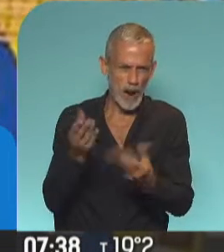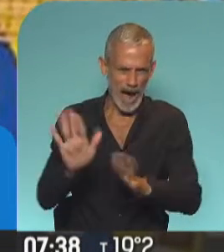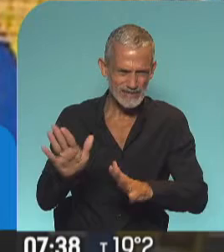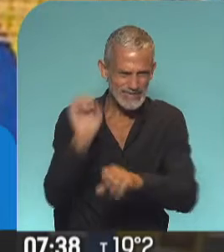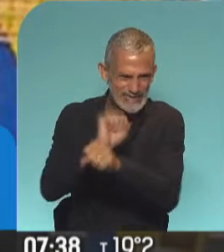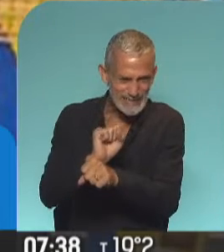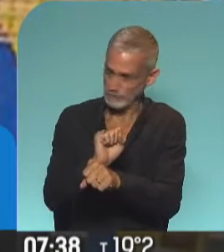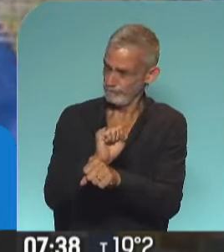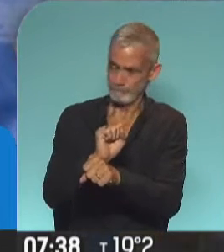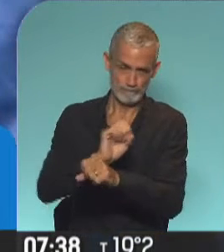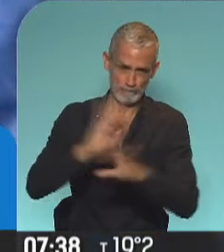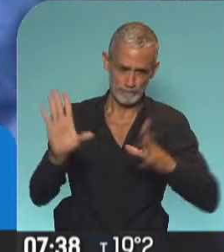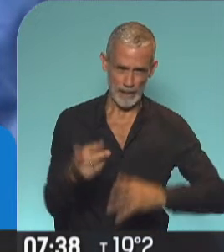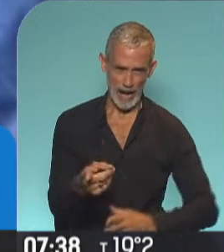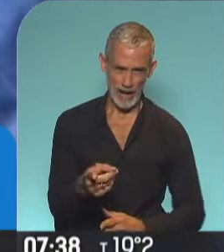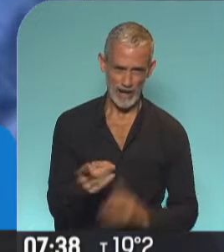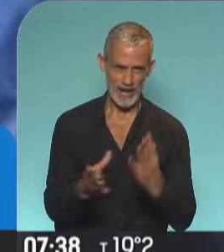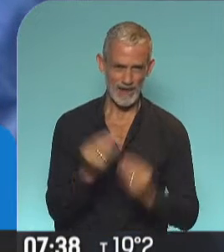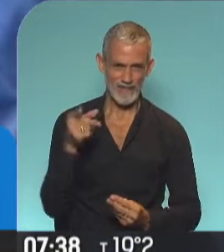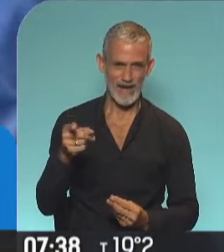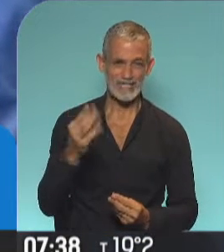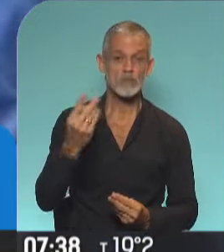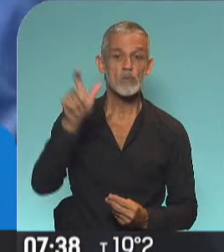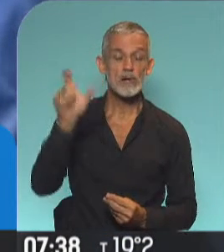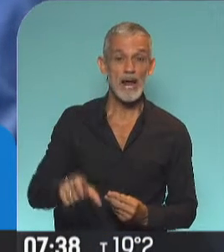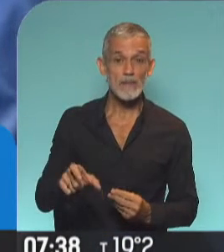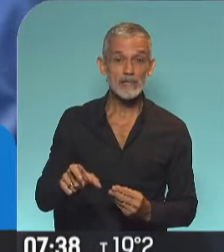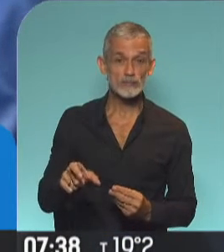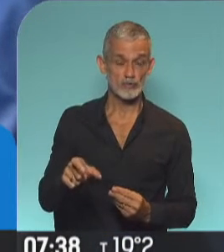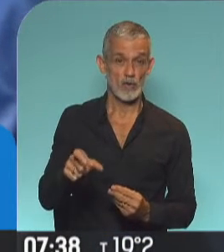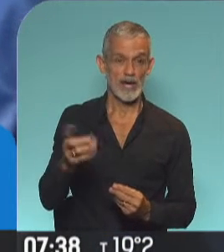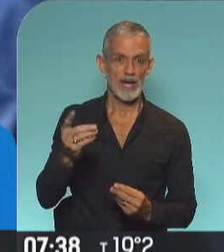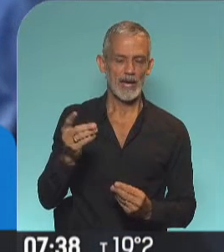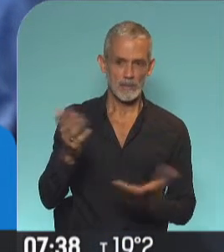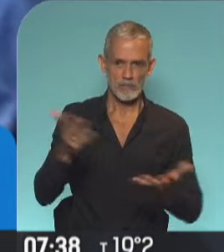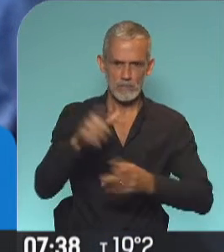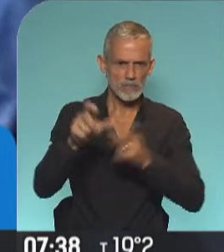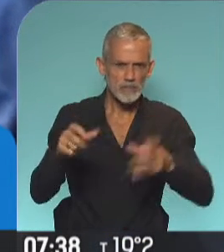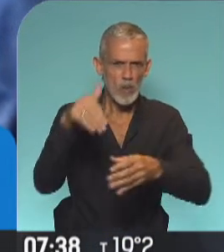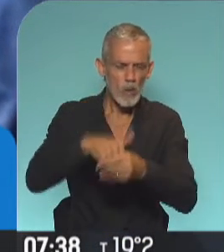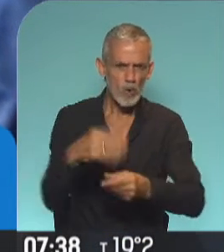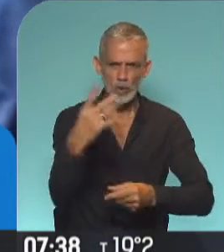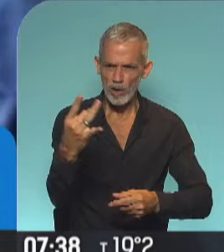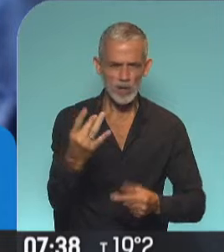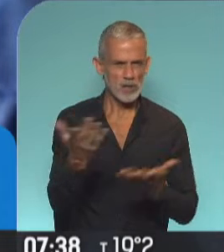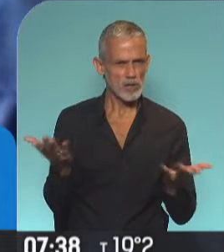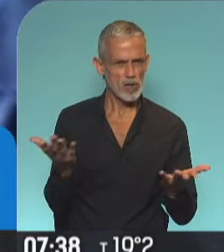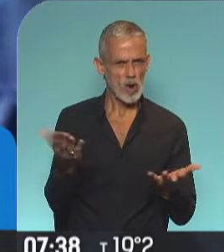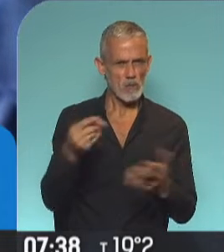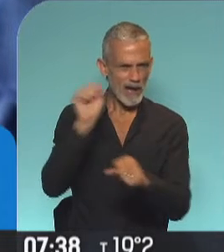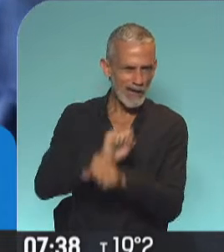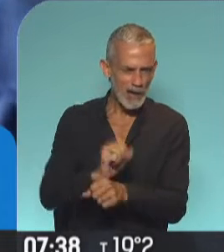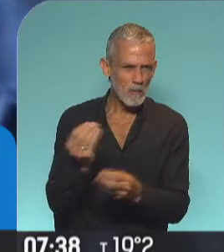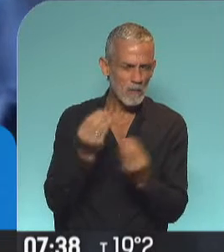una detención de una persona que fue elegida por el voto popular, que